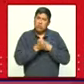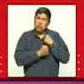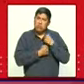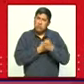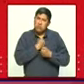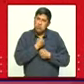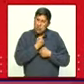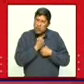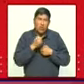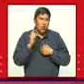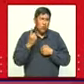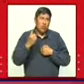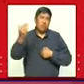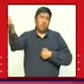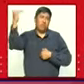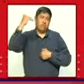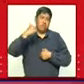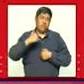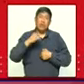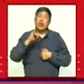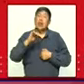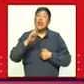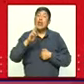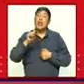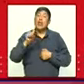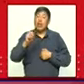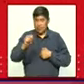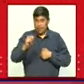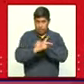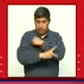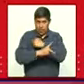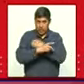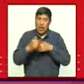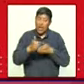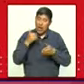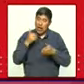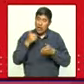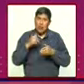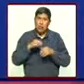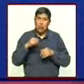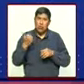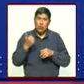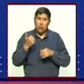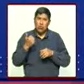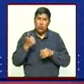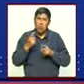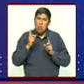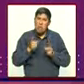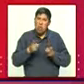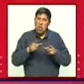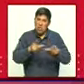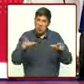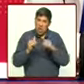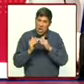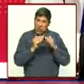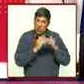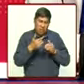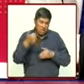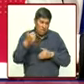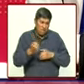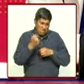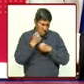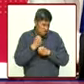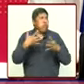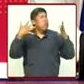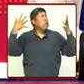no solamente hubo el ataque de Irán, ya que poco antes se produjo un ataque terrorista también en el mismo Tel Aviv. ¿Cómo estás? Kevin Laura,